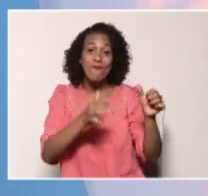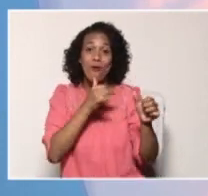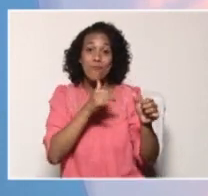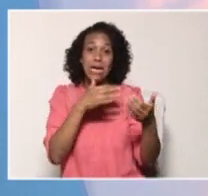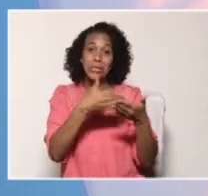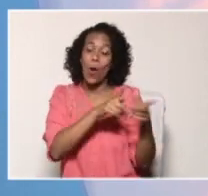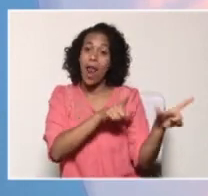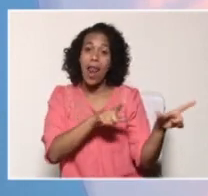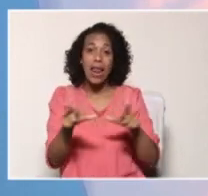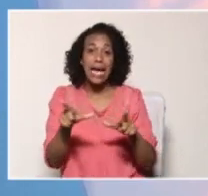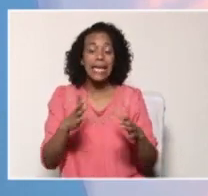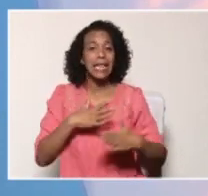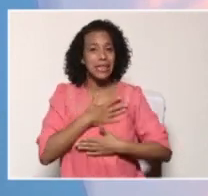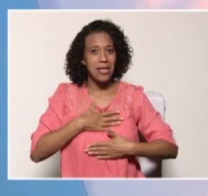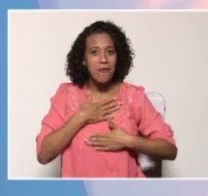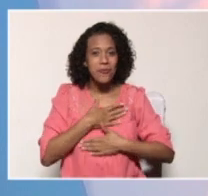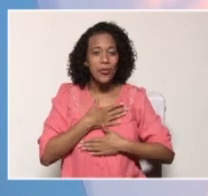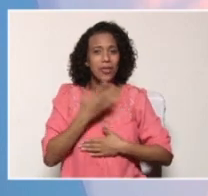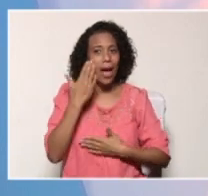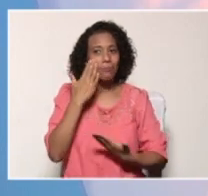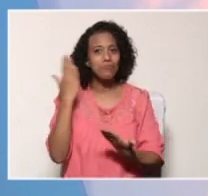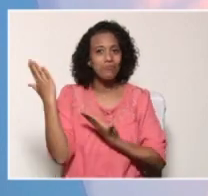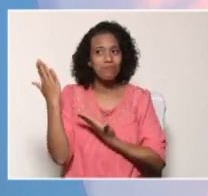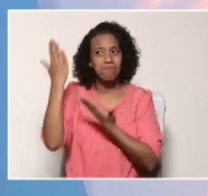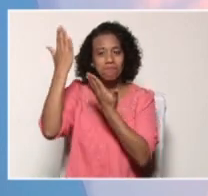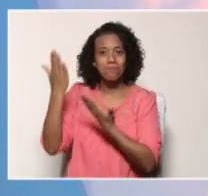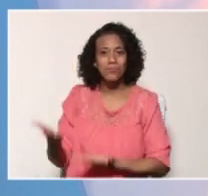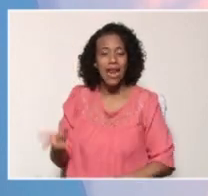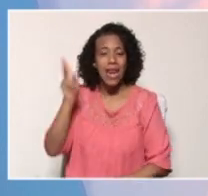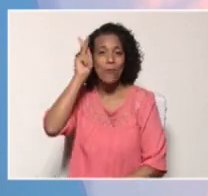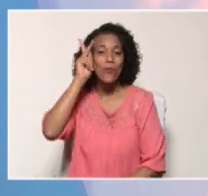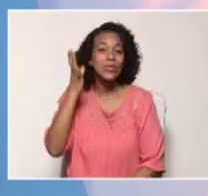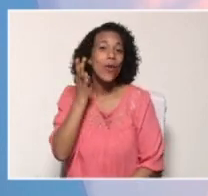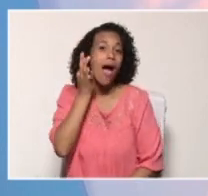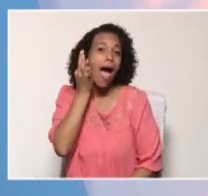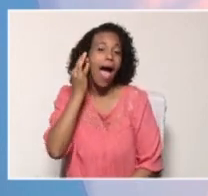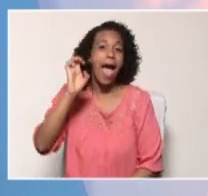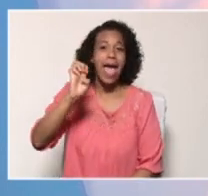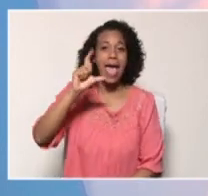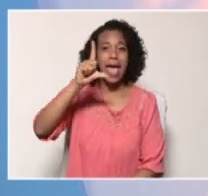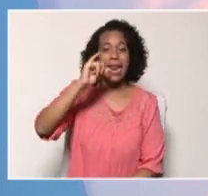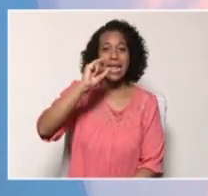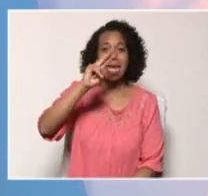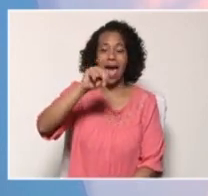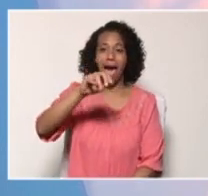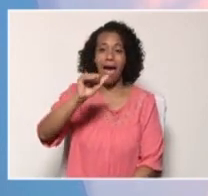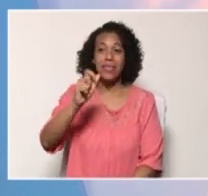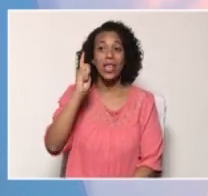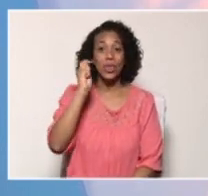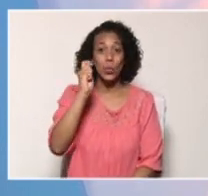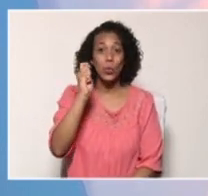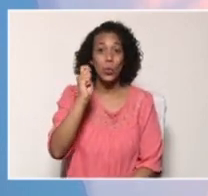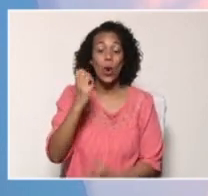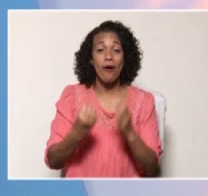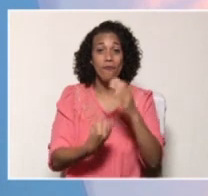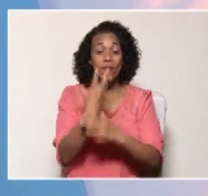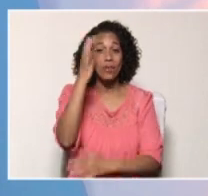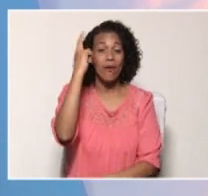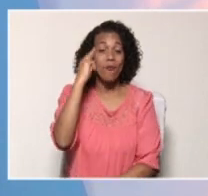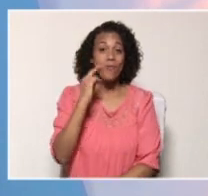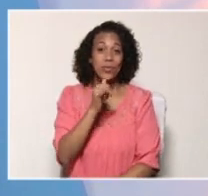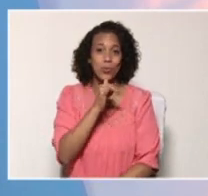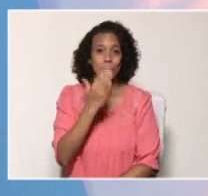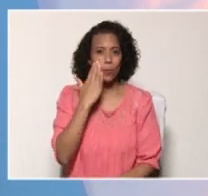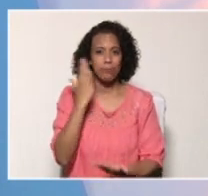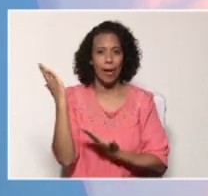que ustedes puedan disfrutar de lo que nos comparte la profesora Eliani Quesada, tutora de nuestra Fundavic el